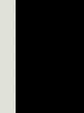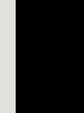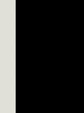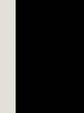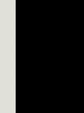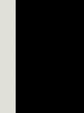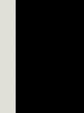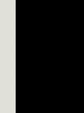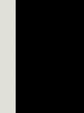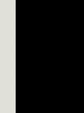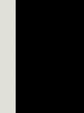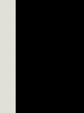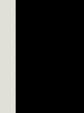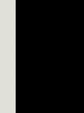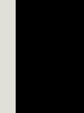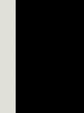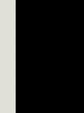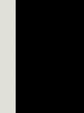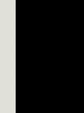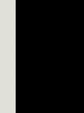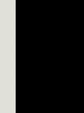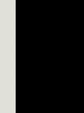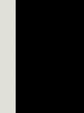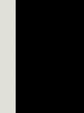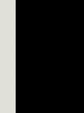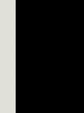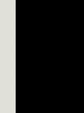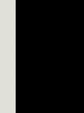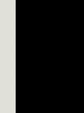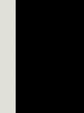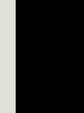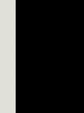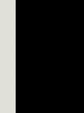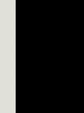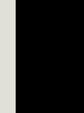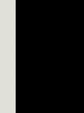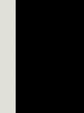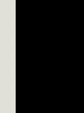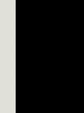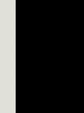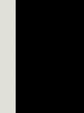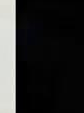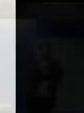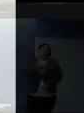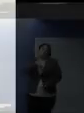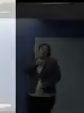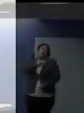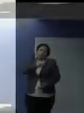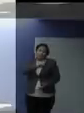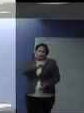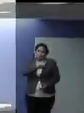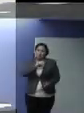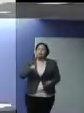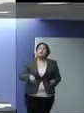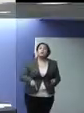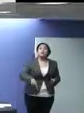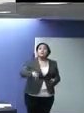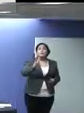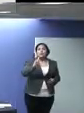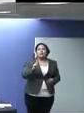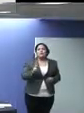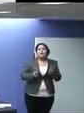si existe discapacidad o no es importante la condición de salud. Además, ha sido cuestionado